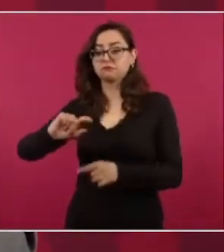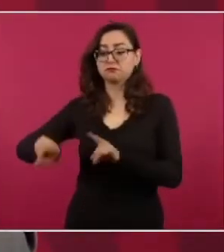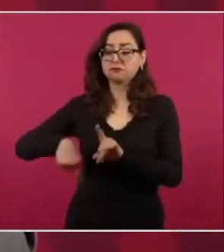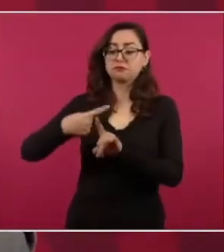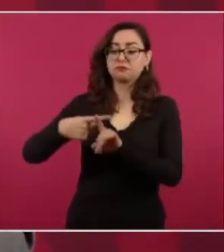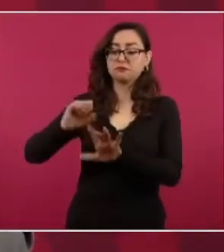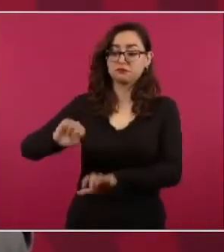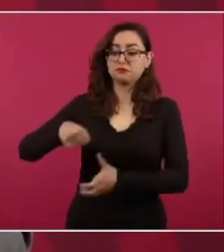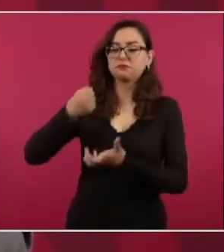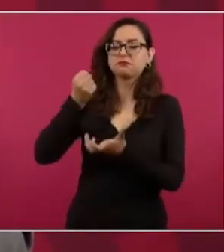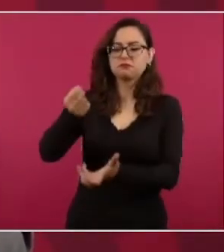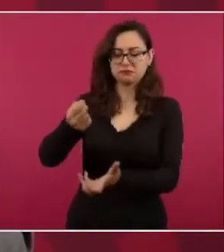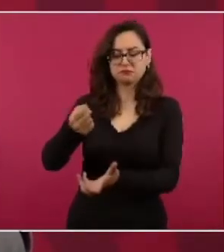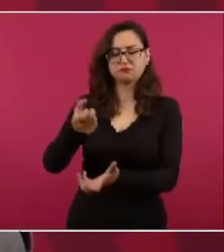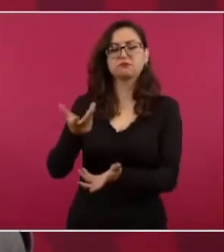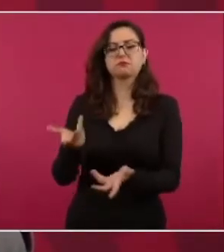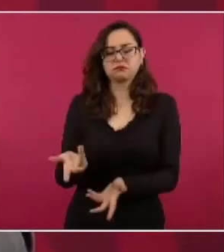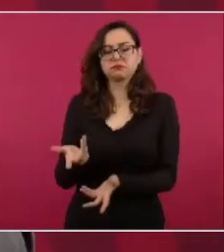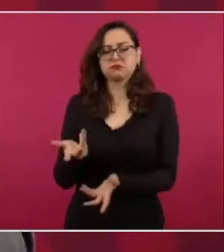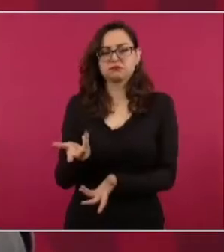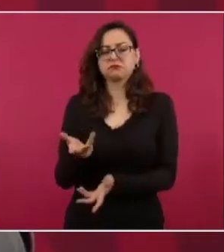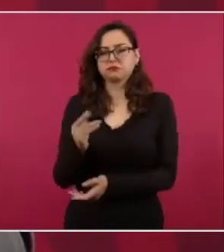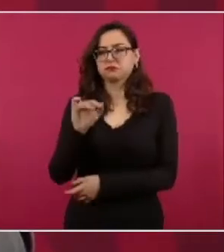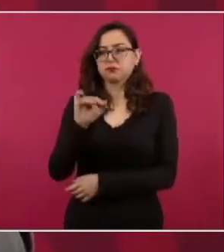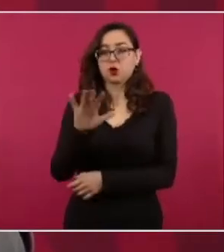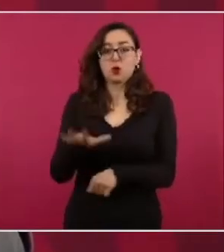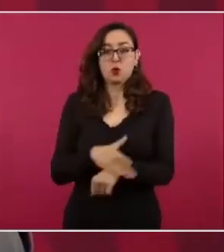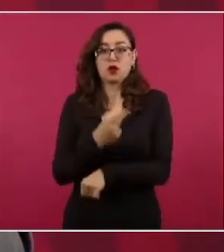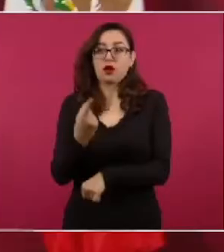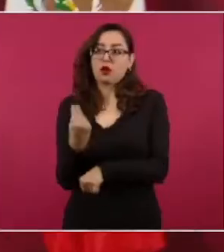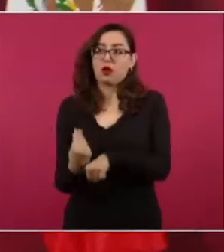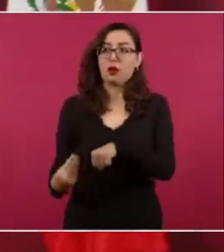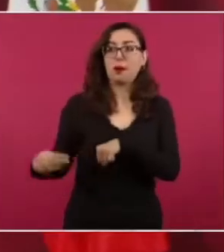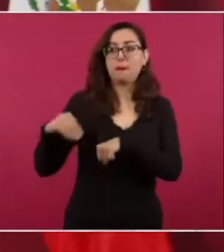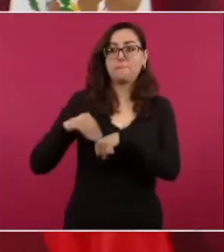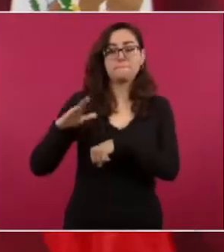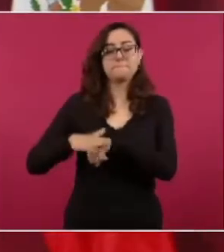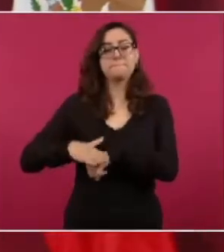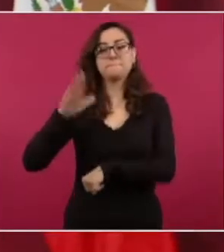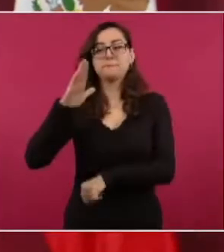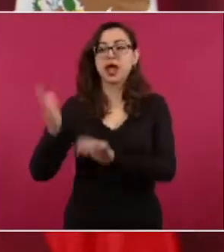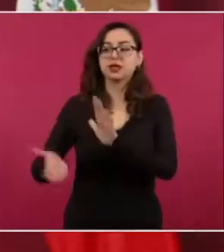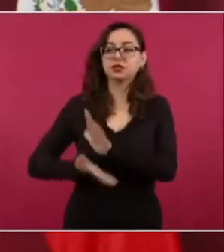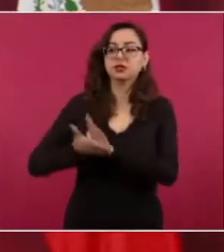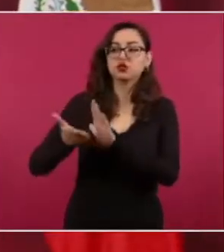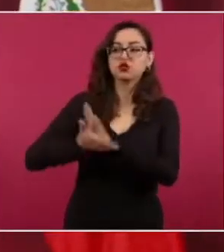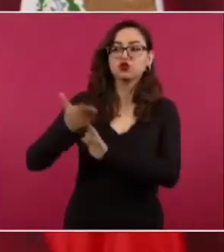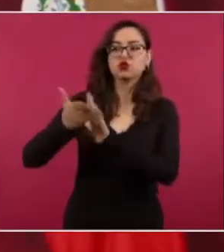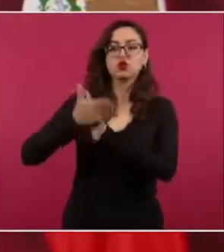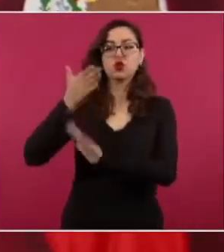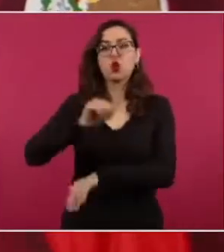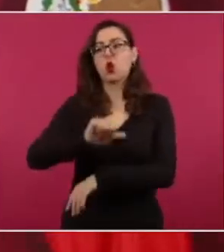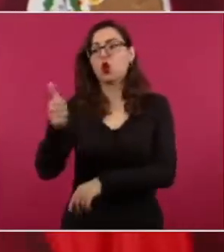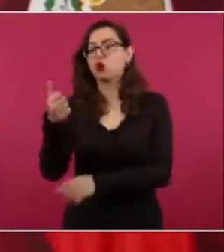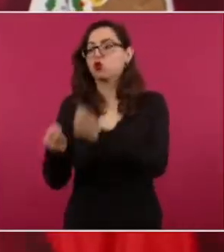implica construir otros equipos que no se